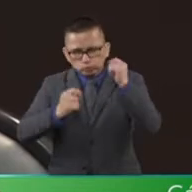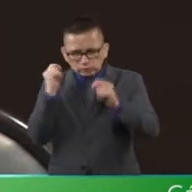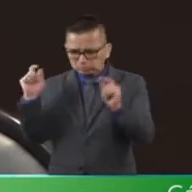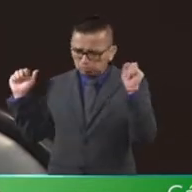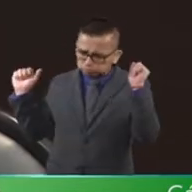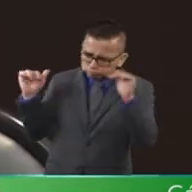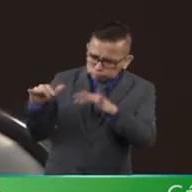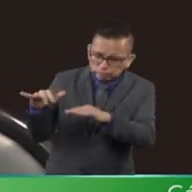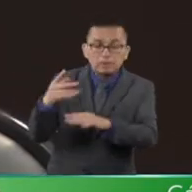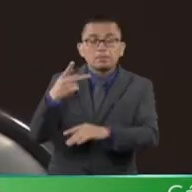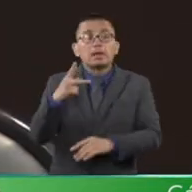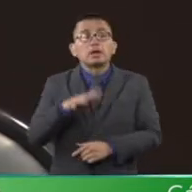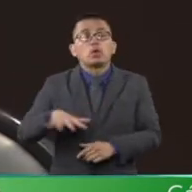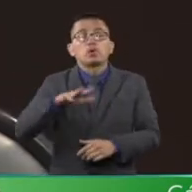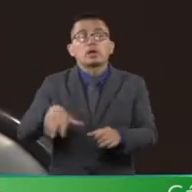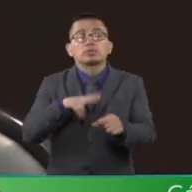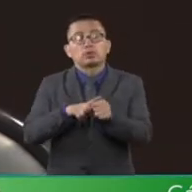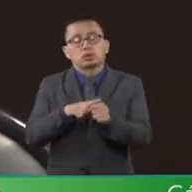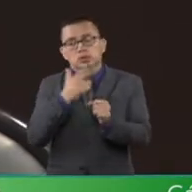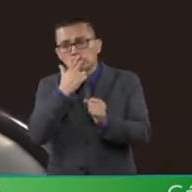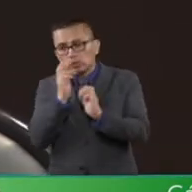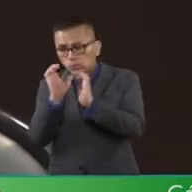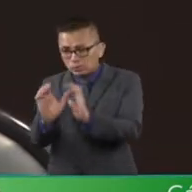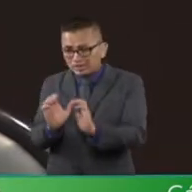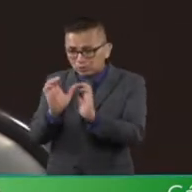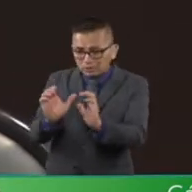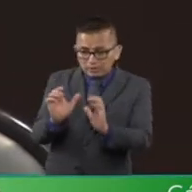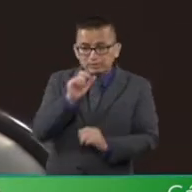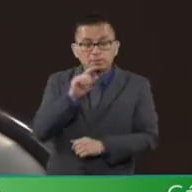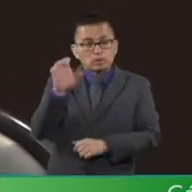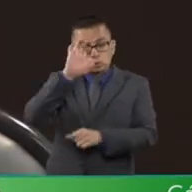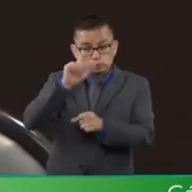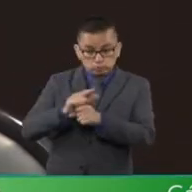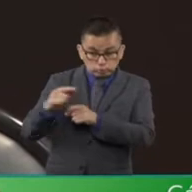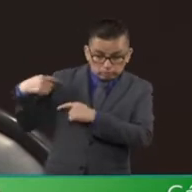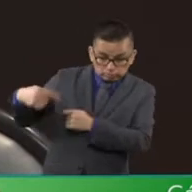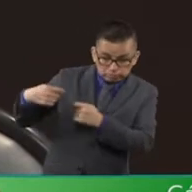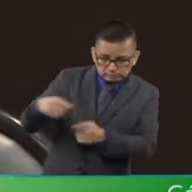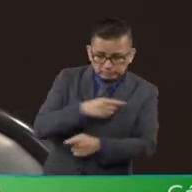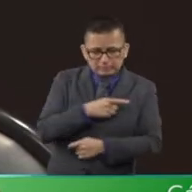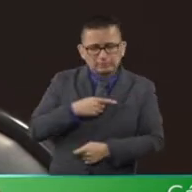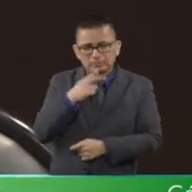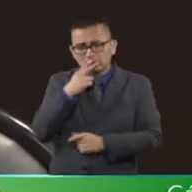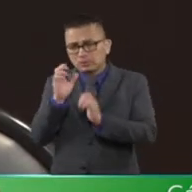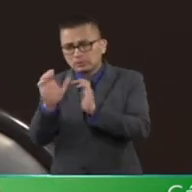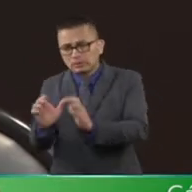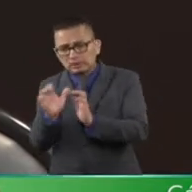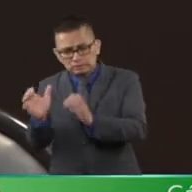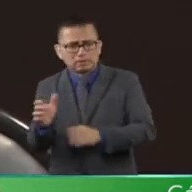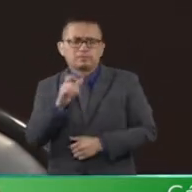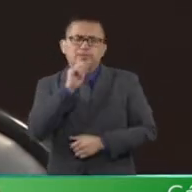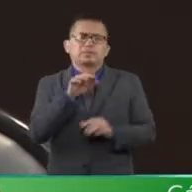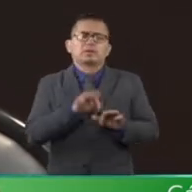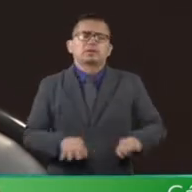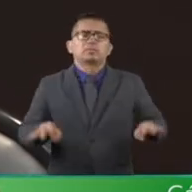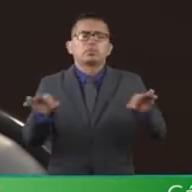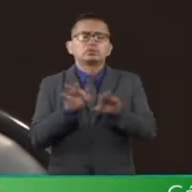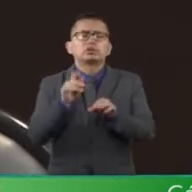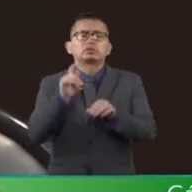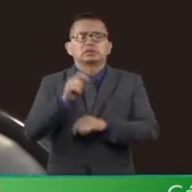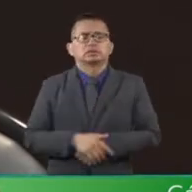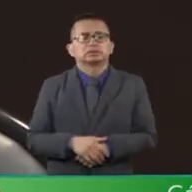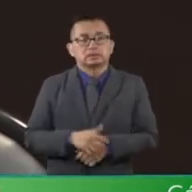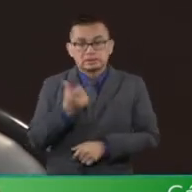estado y su patrimonio cultural y sobre todo que logre que la derrama económica se distribuya de manera